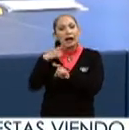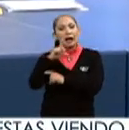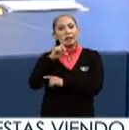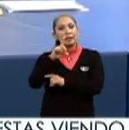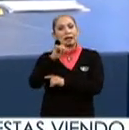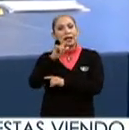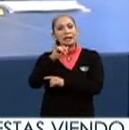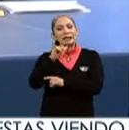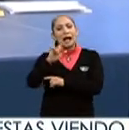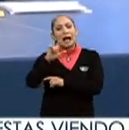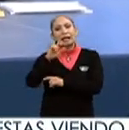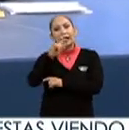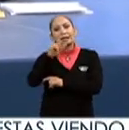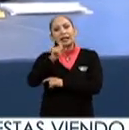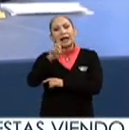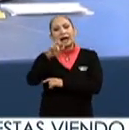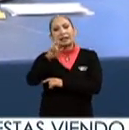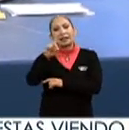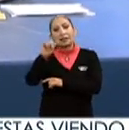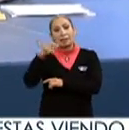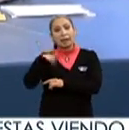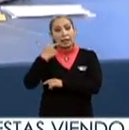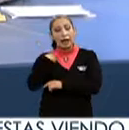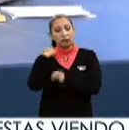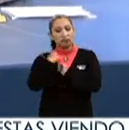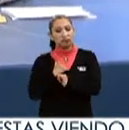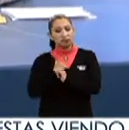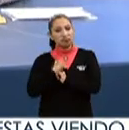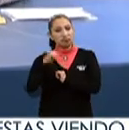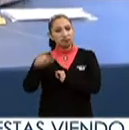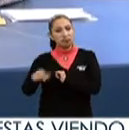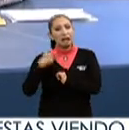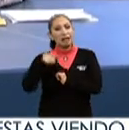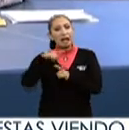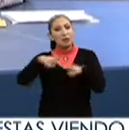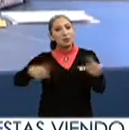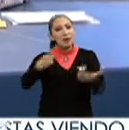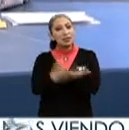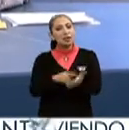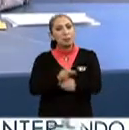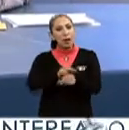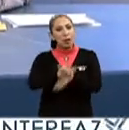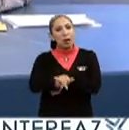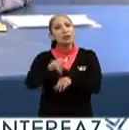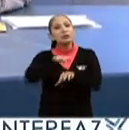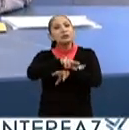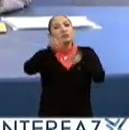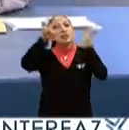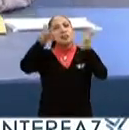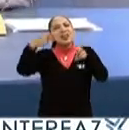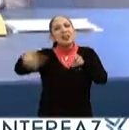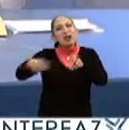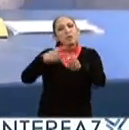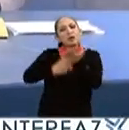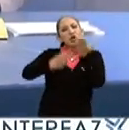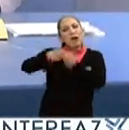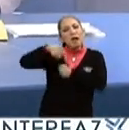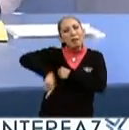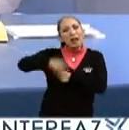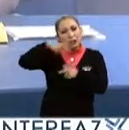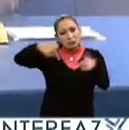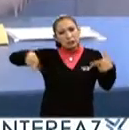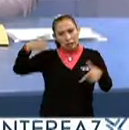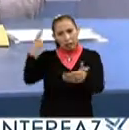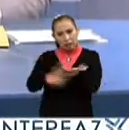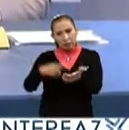Ladisla Alcázar de Silverio. Ella es ministra de Políticas Lingüísticas de Paraguay, sobre la política lingüística precisamente de este